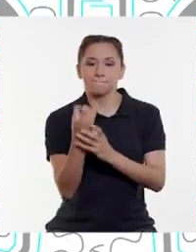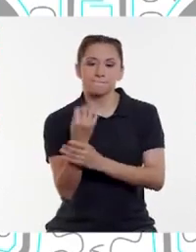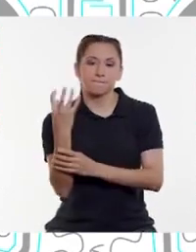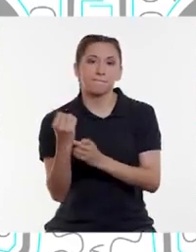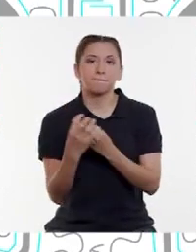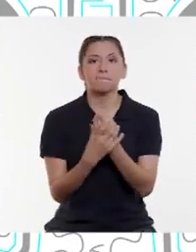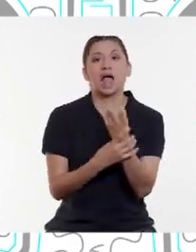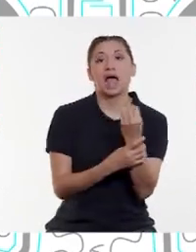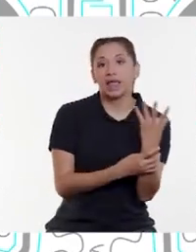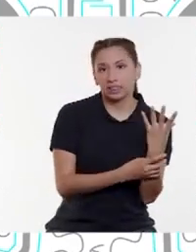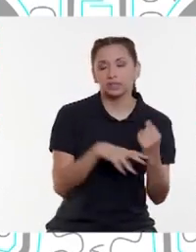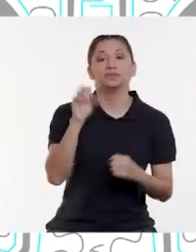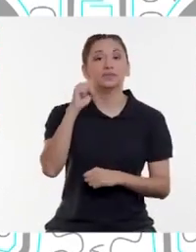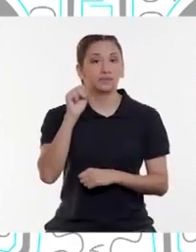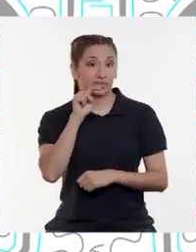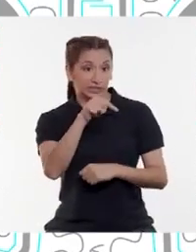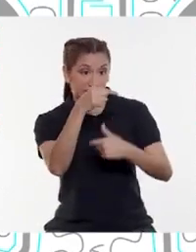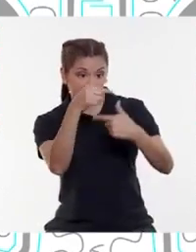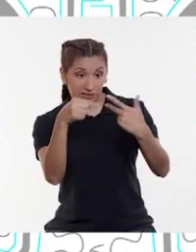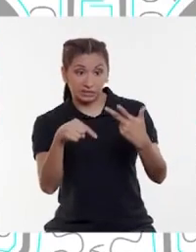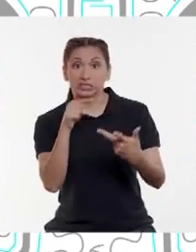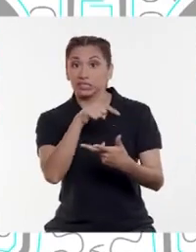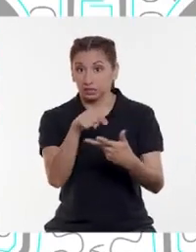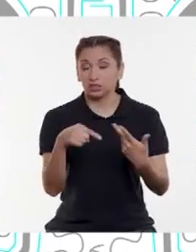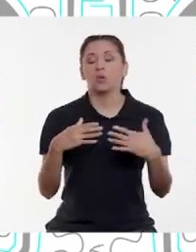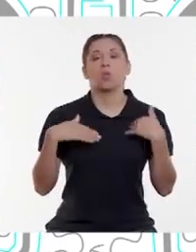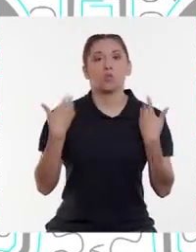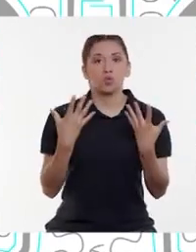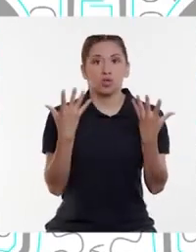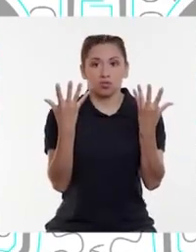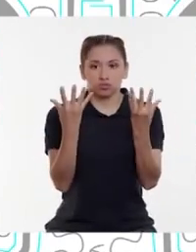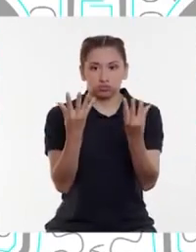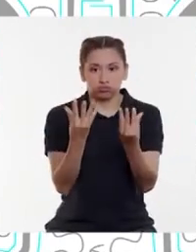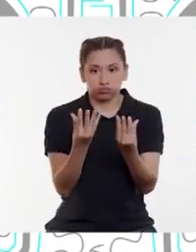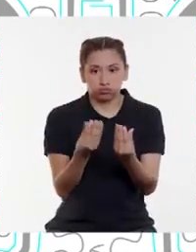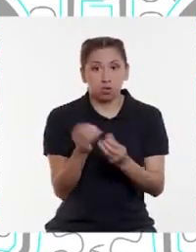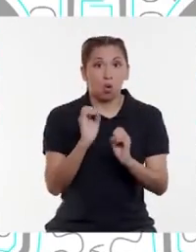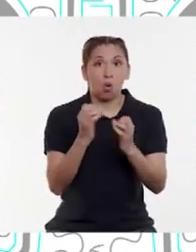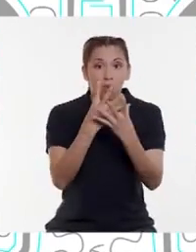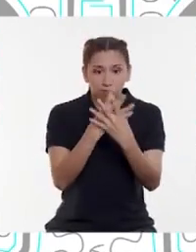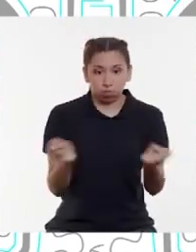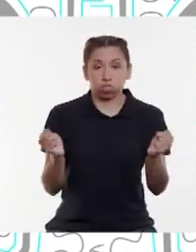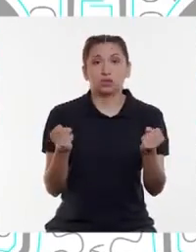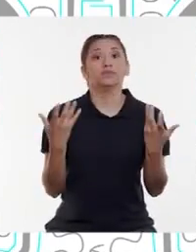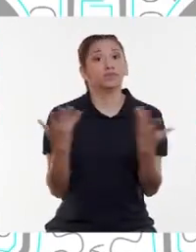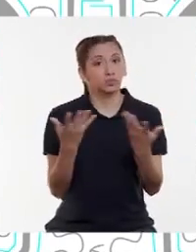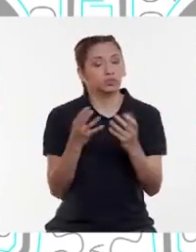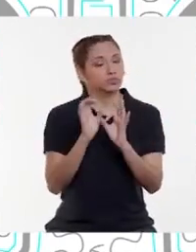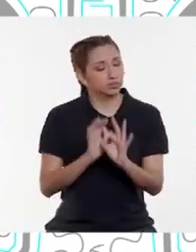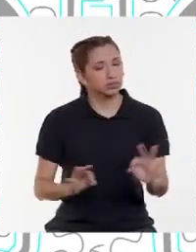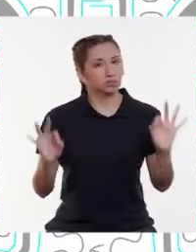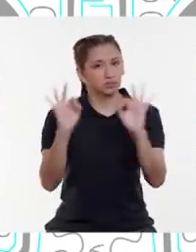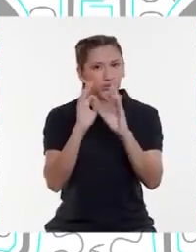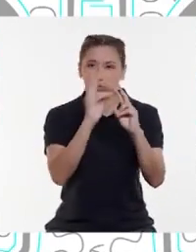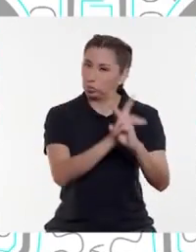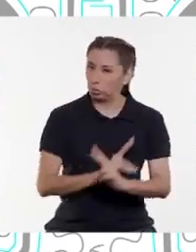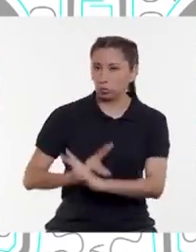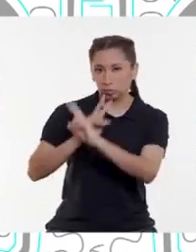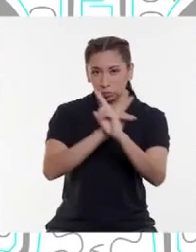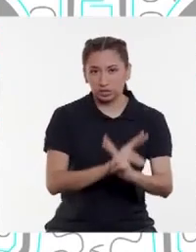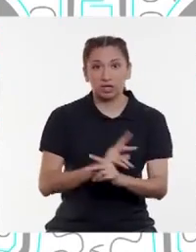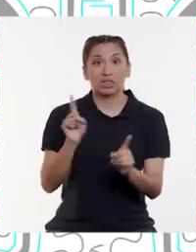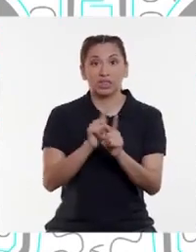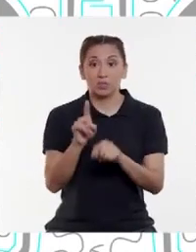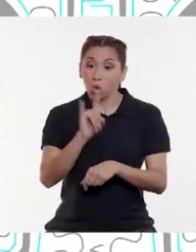plantas. ¡Exacto! Todos esos recursos que mencionas se pueden agotar o extinguir. Así que es importante cuidarlos